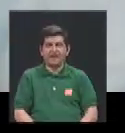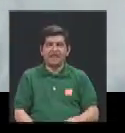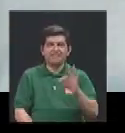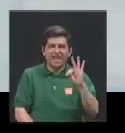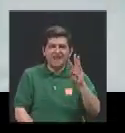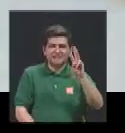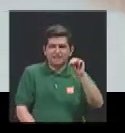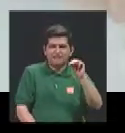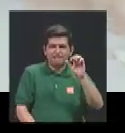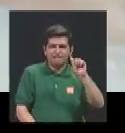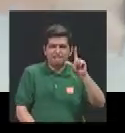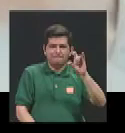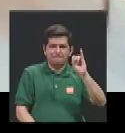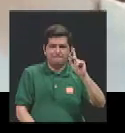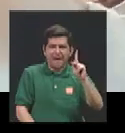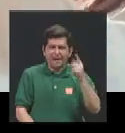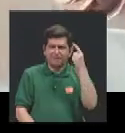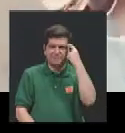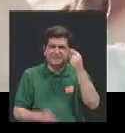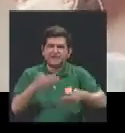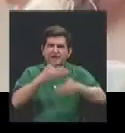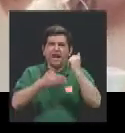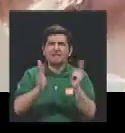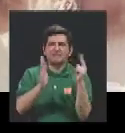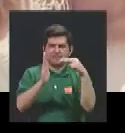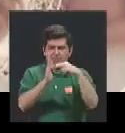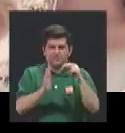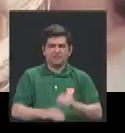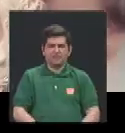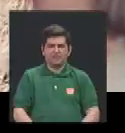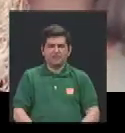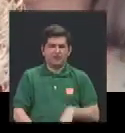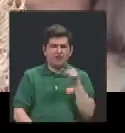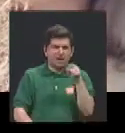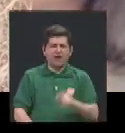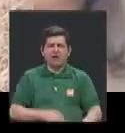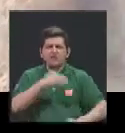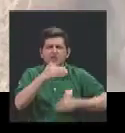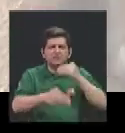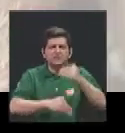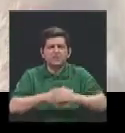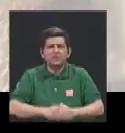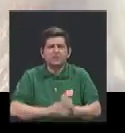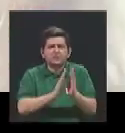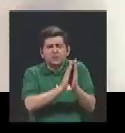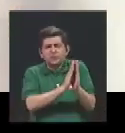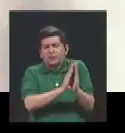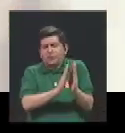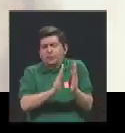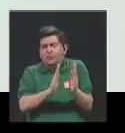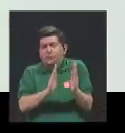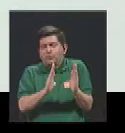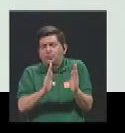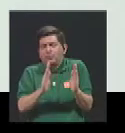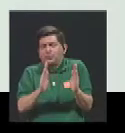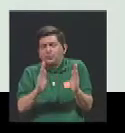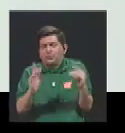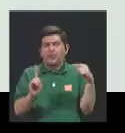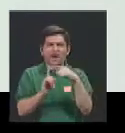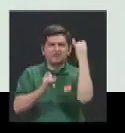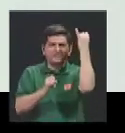Entonces, esta película, Teresa Malik empezó a pensarla antes del 2000, O sea, es una gestación muy